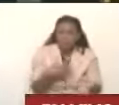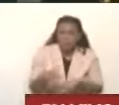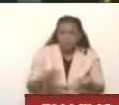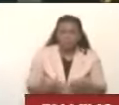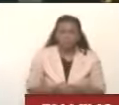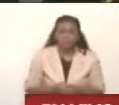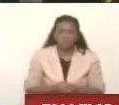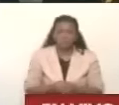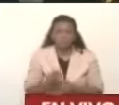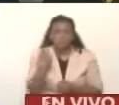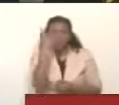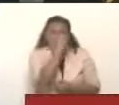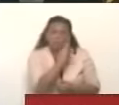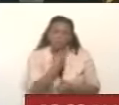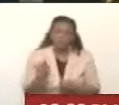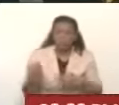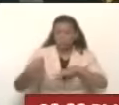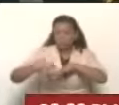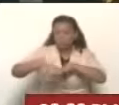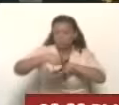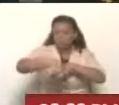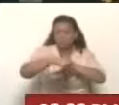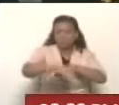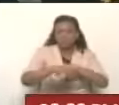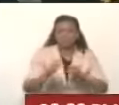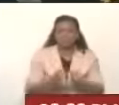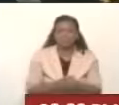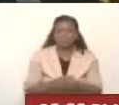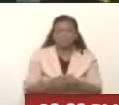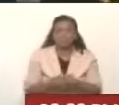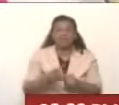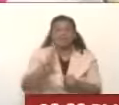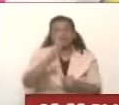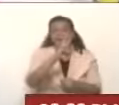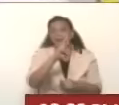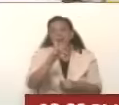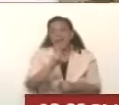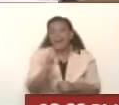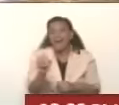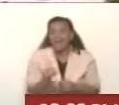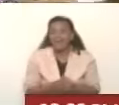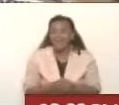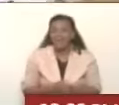Se echan, ¿cómo que llaman? Barniz. Brillo.